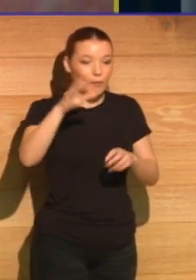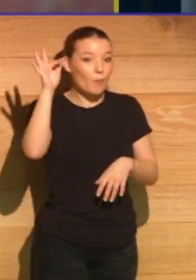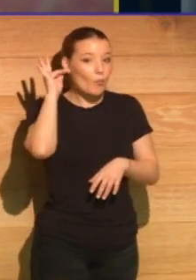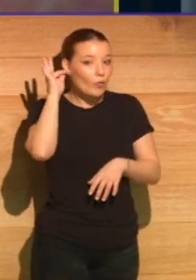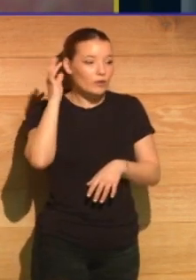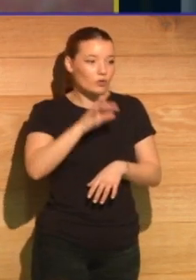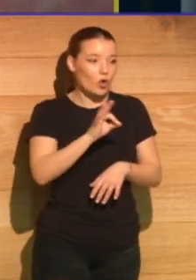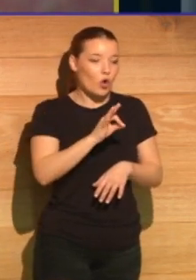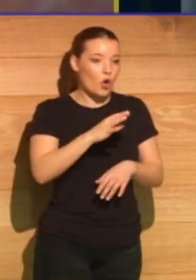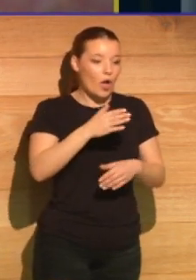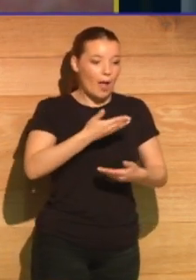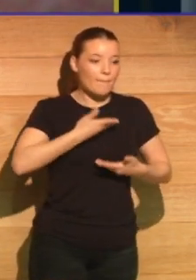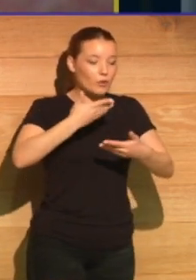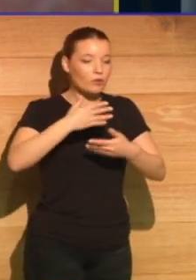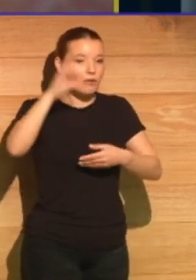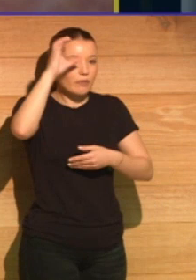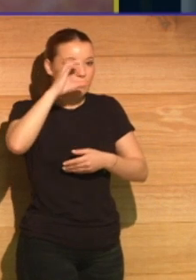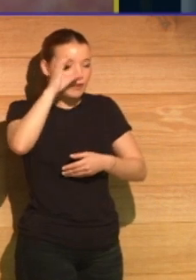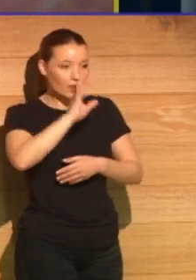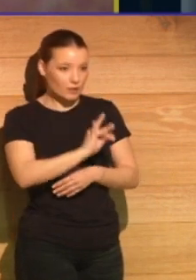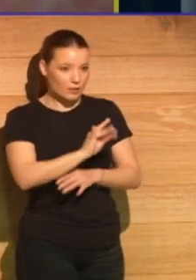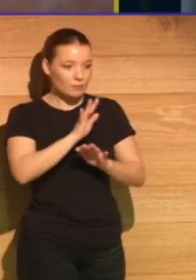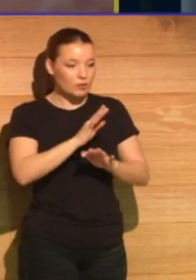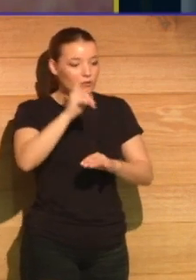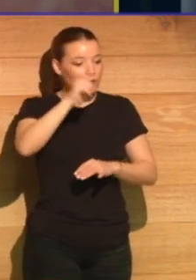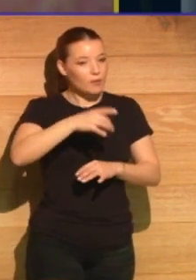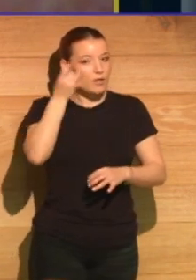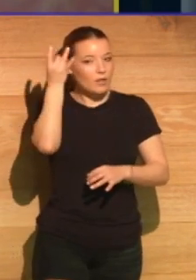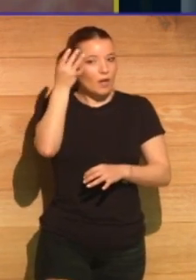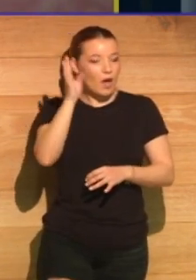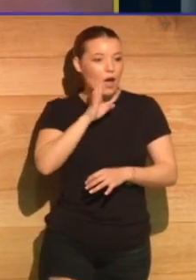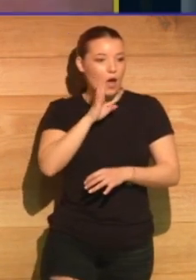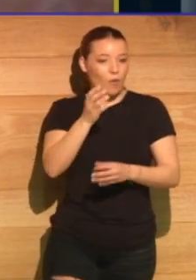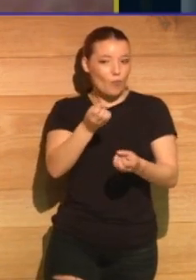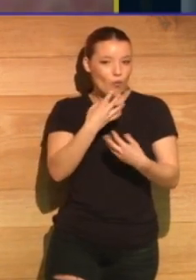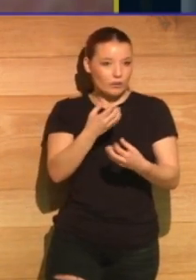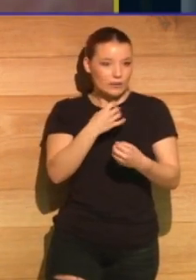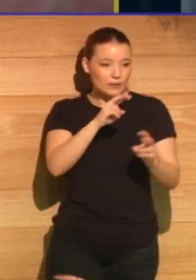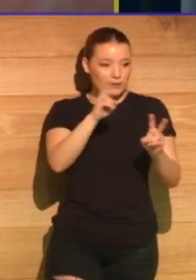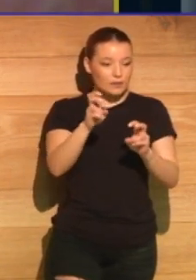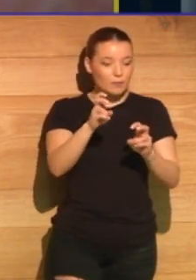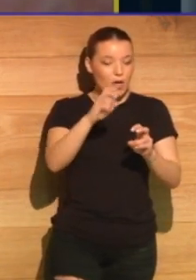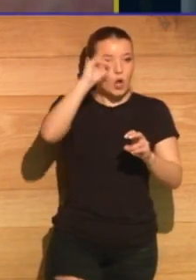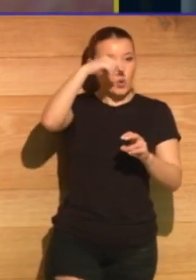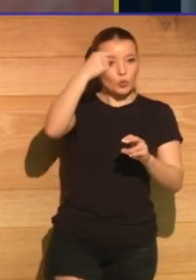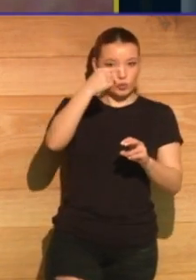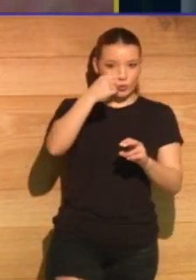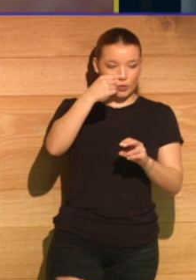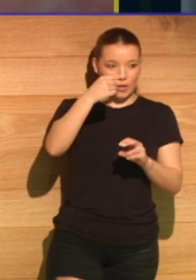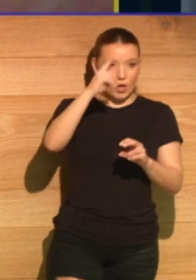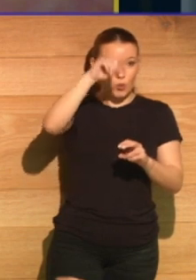aportaciones científicas, sino también esa idea que comentas, Elena, la de que la cultura es una